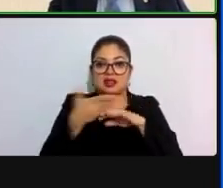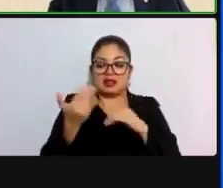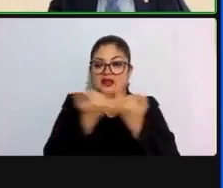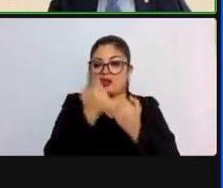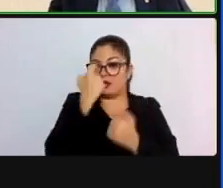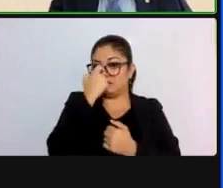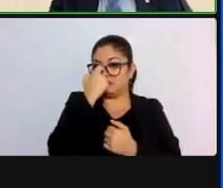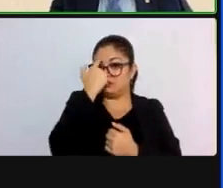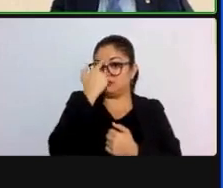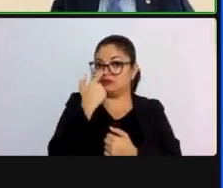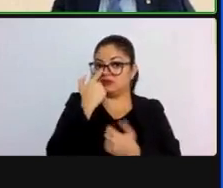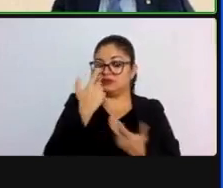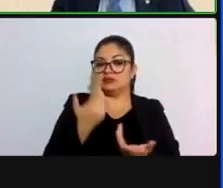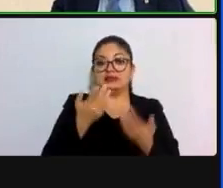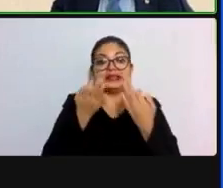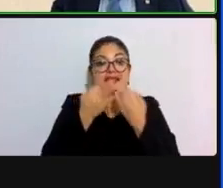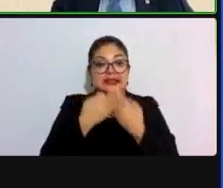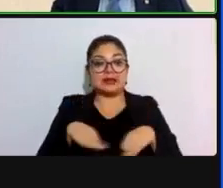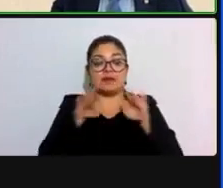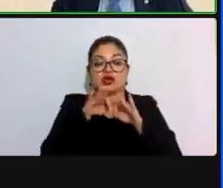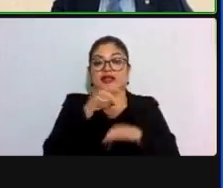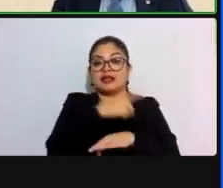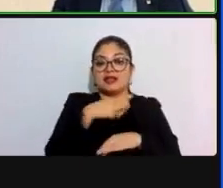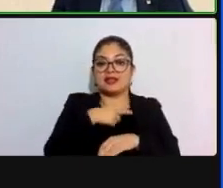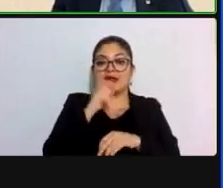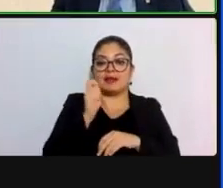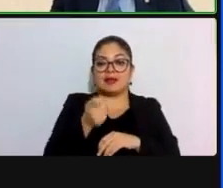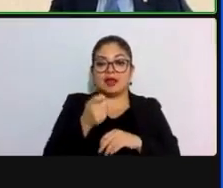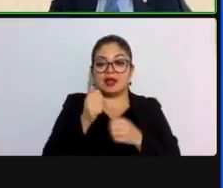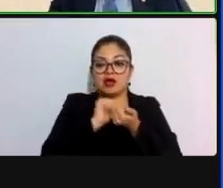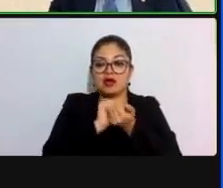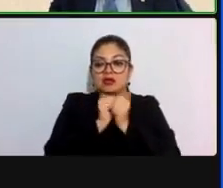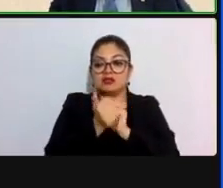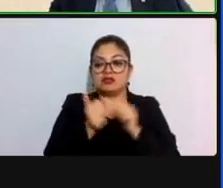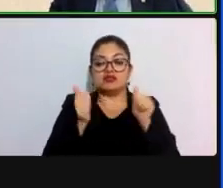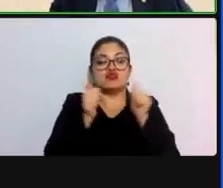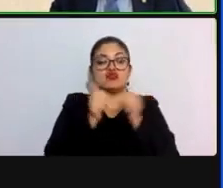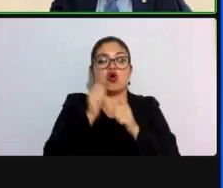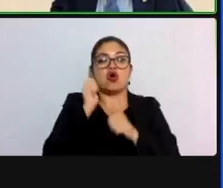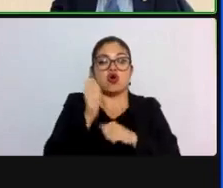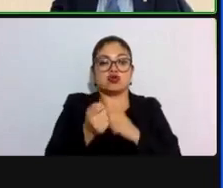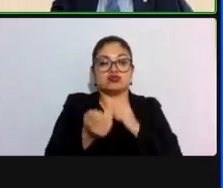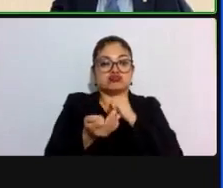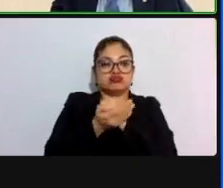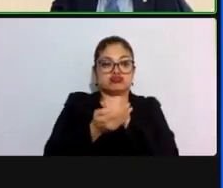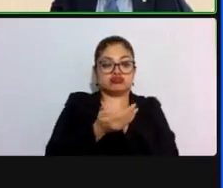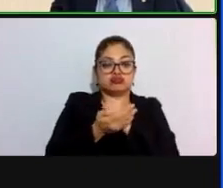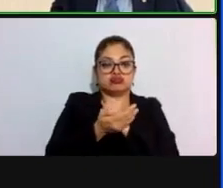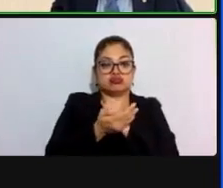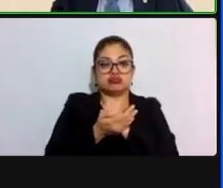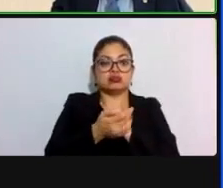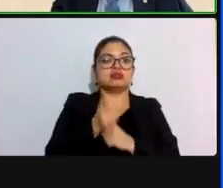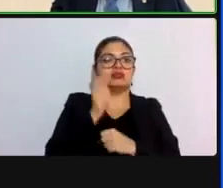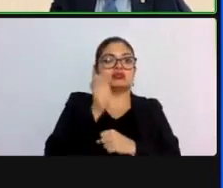Es importante darles estructura, reconstruir todo esto mediante un nuevo soporte que generalmente hacemos con injertos de